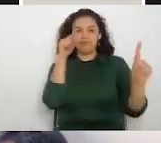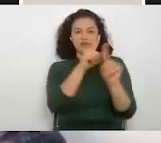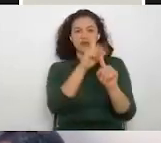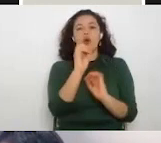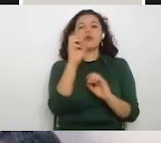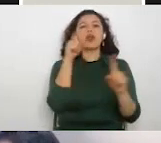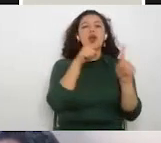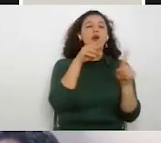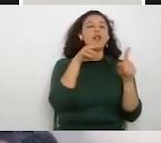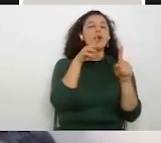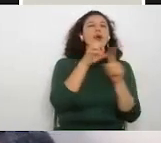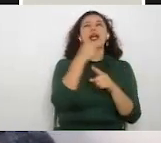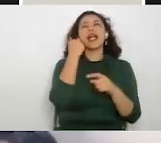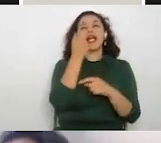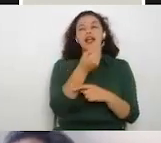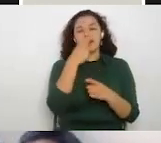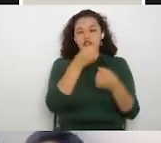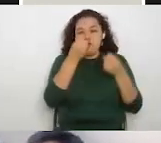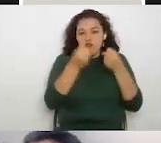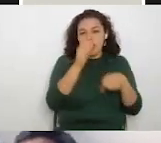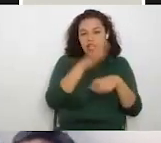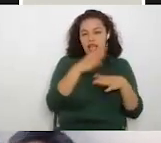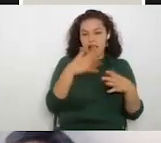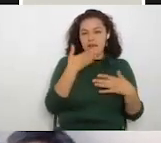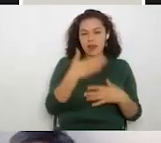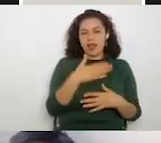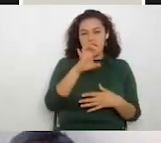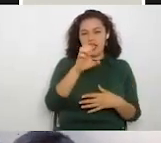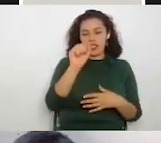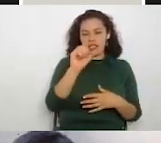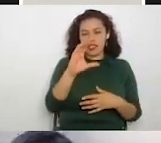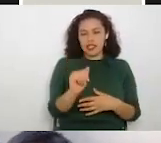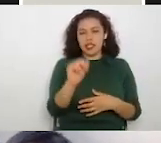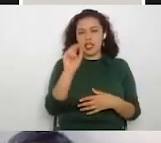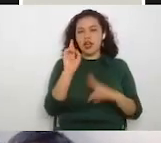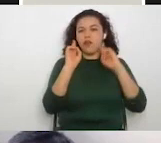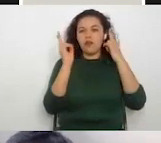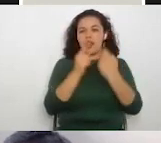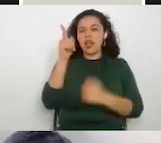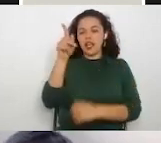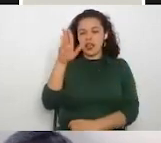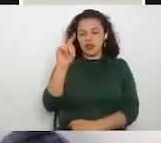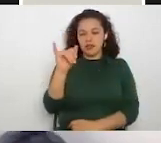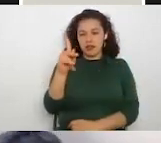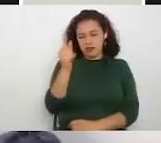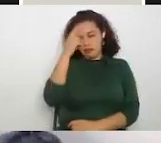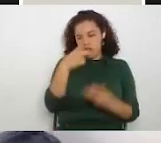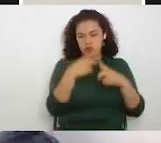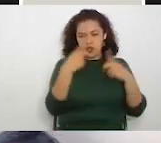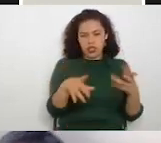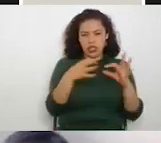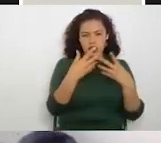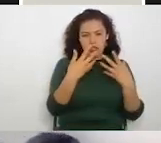objetivo del manual: fortalecer y consolidar a la ESCA, Unidad Tepepan, en el desarrollo de sus funciones sustantivas